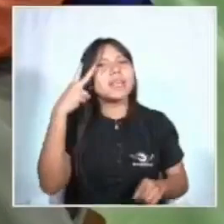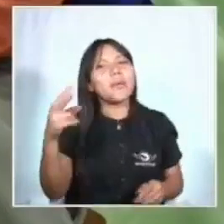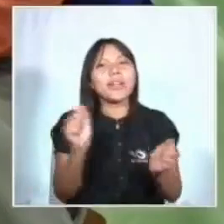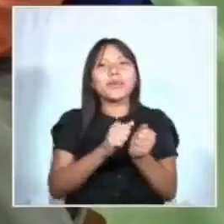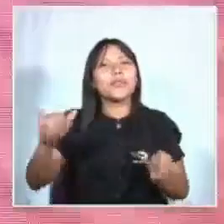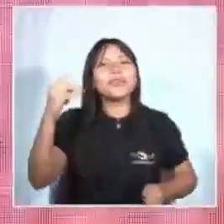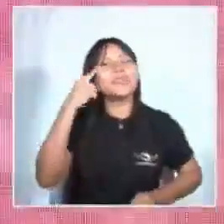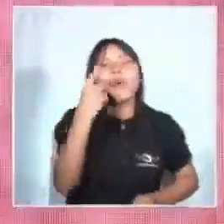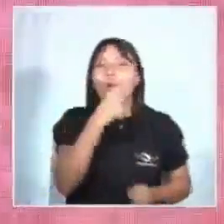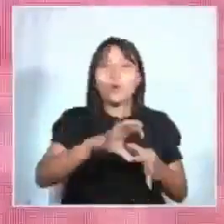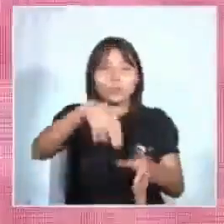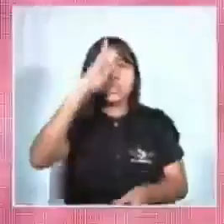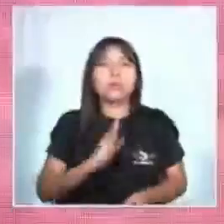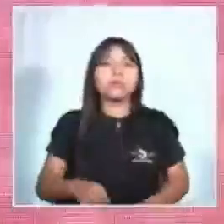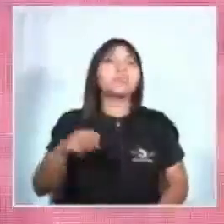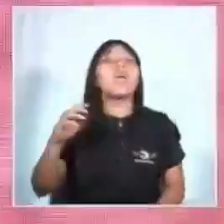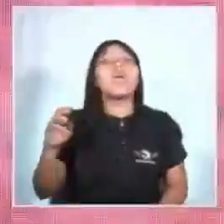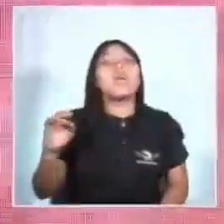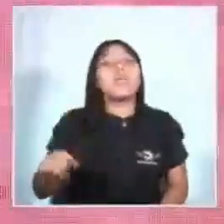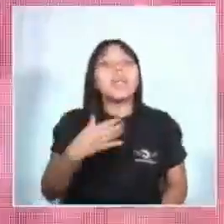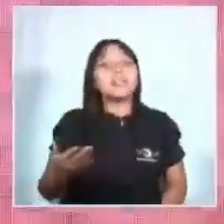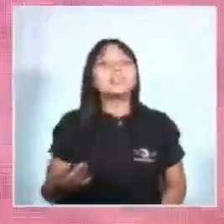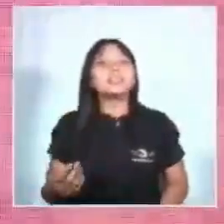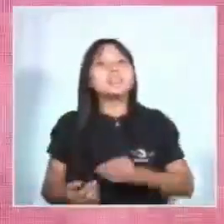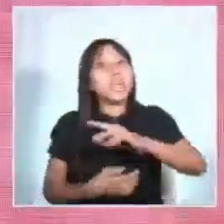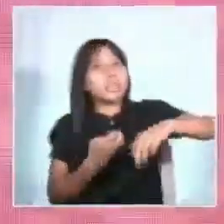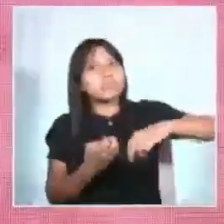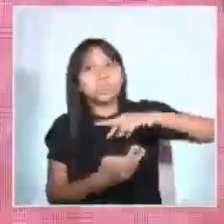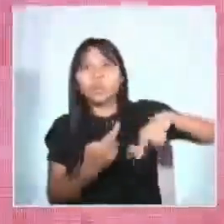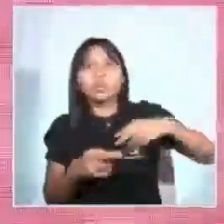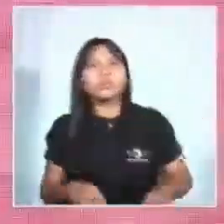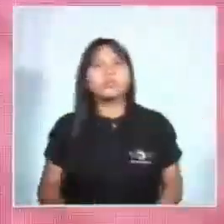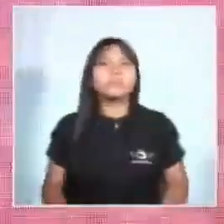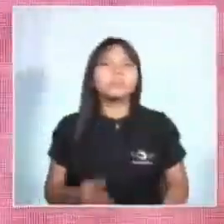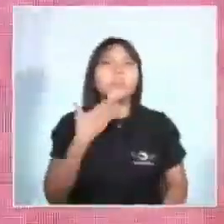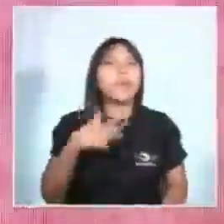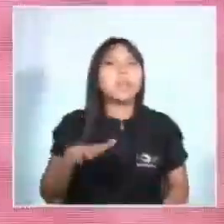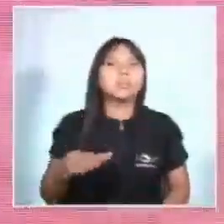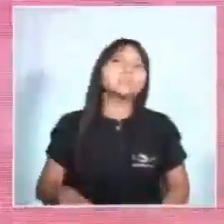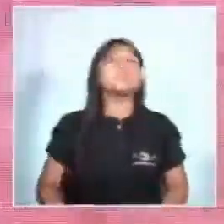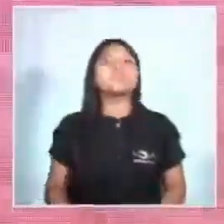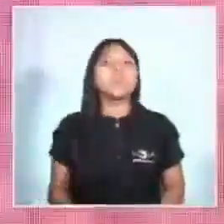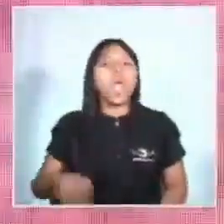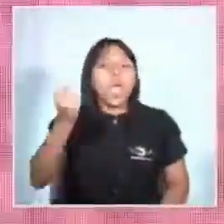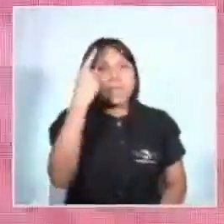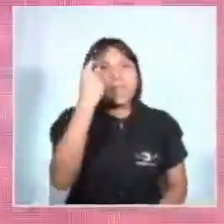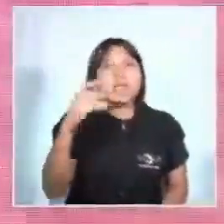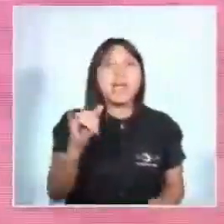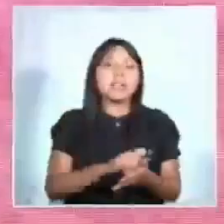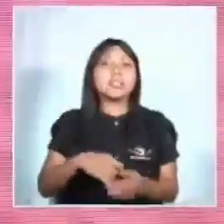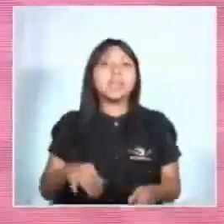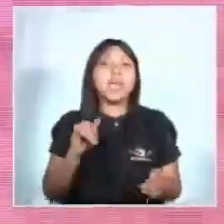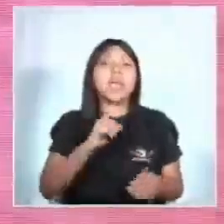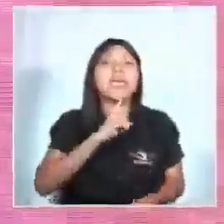Dios. Los entornos hostiles no serán los lugares de los cuales tú quieres huir. Entenderás de que